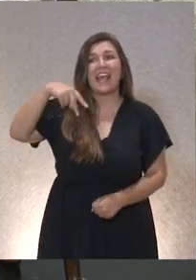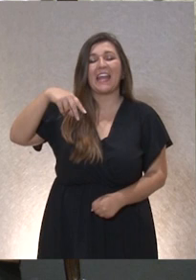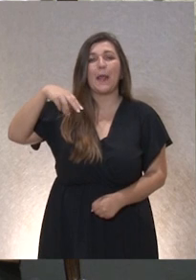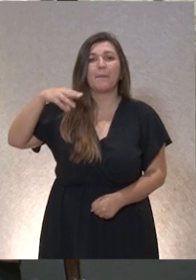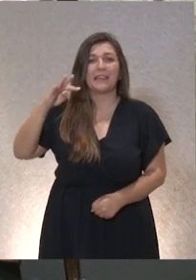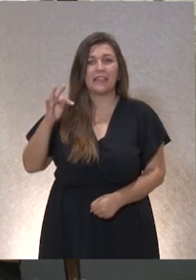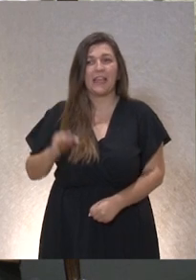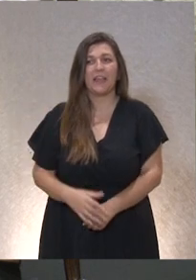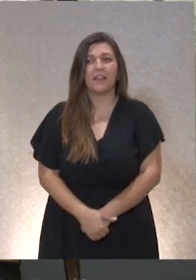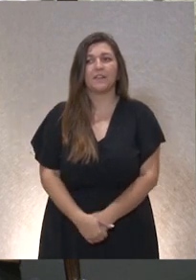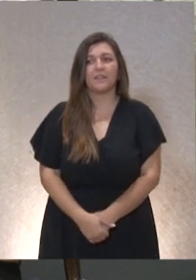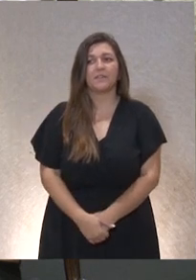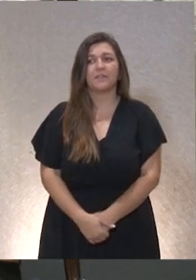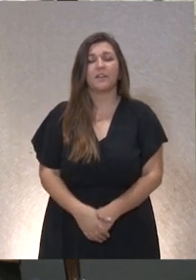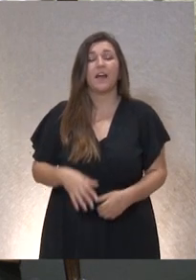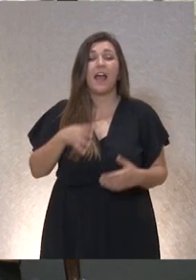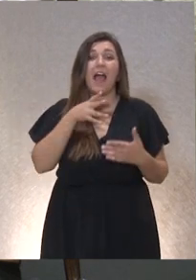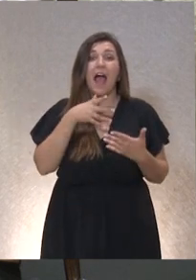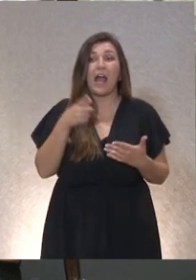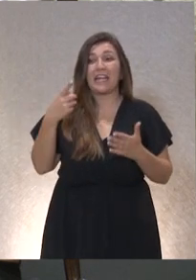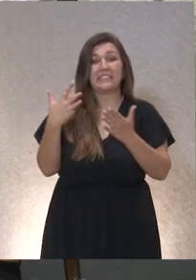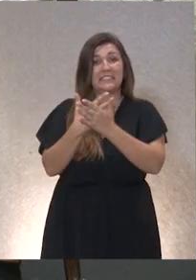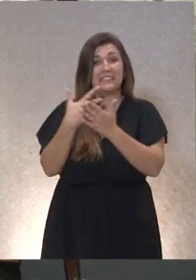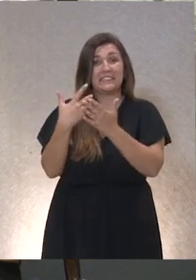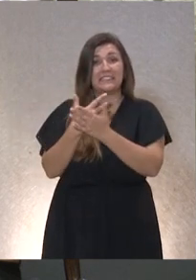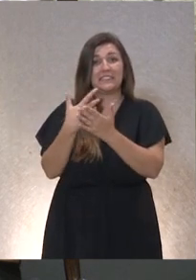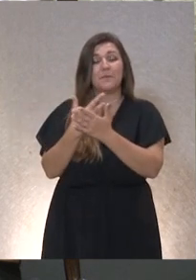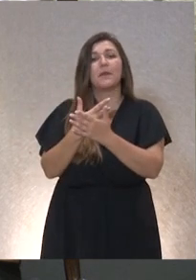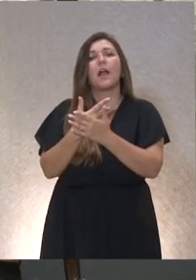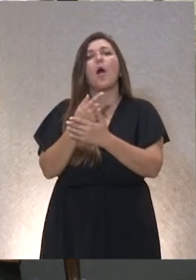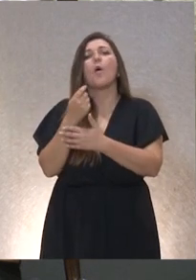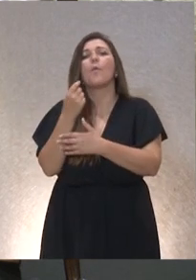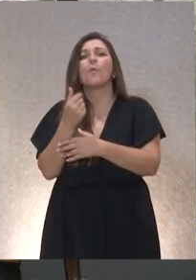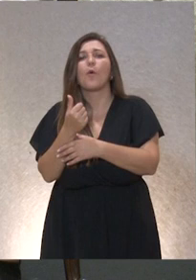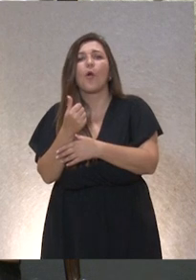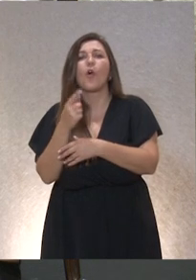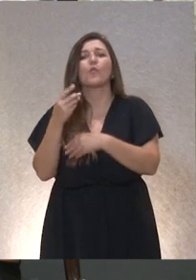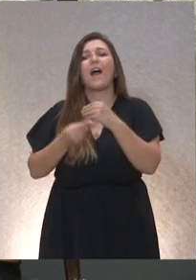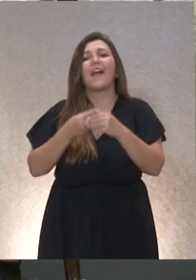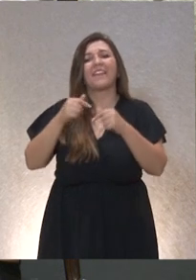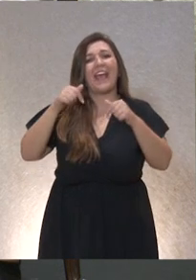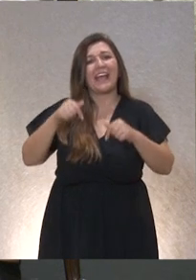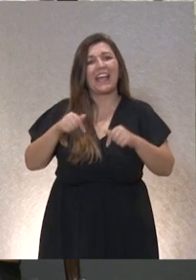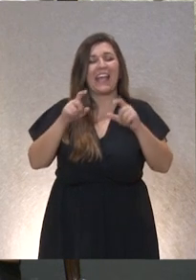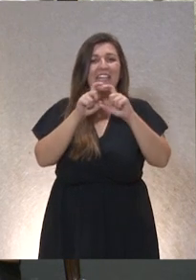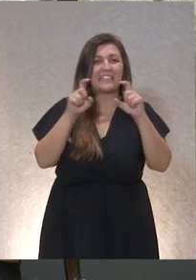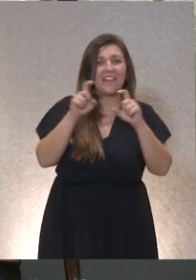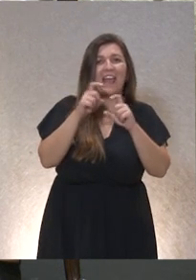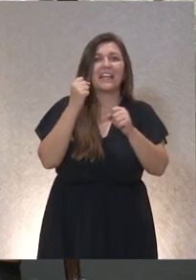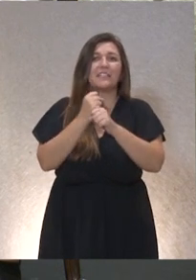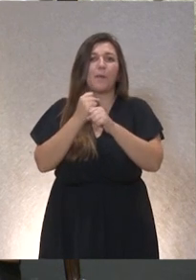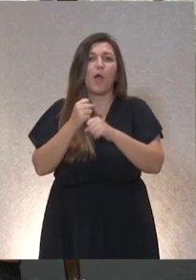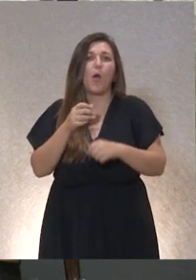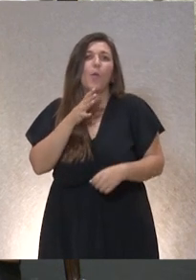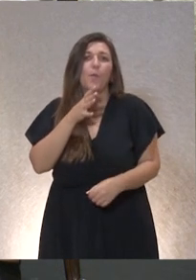vale Vale ahora nos explicarás un poco que haces aquí en esta en esta entidad y en este trabajo